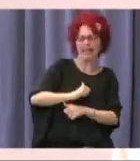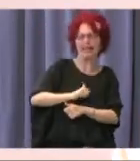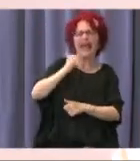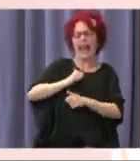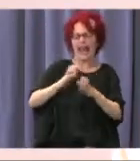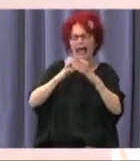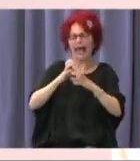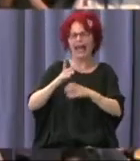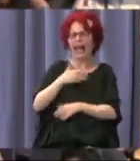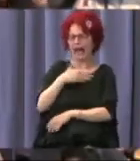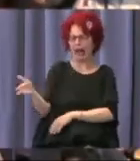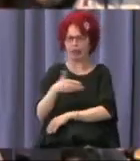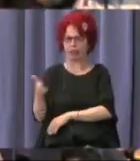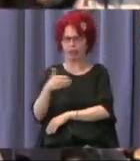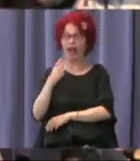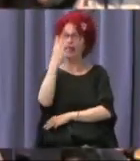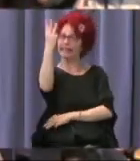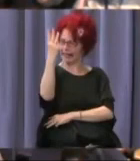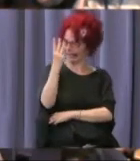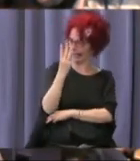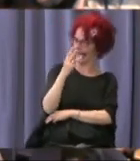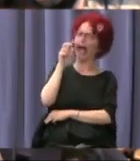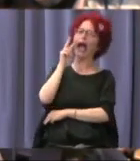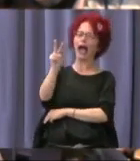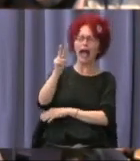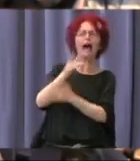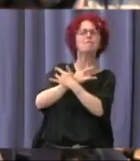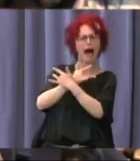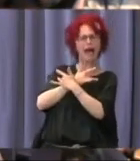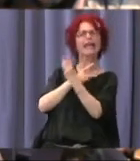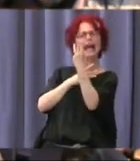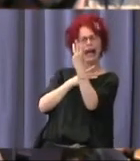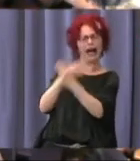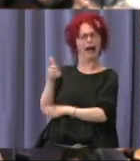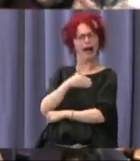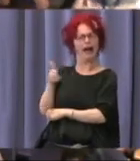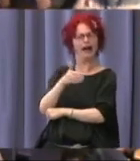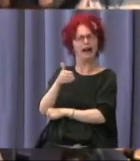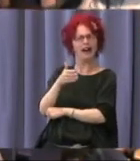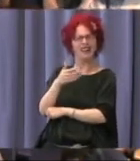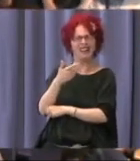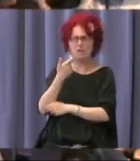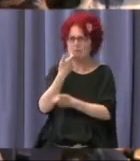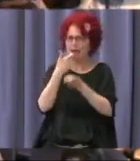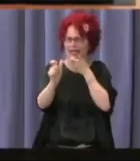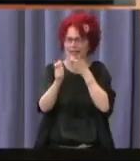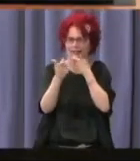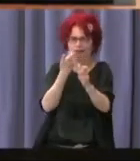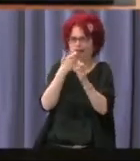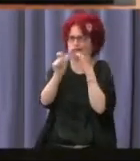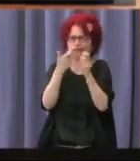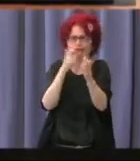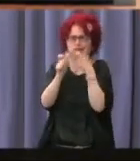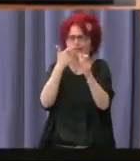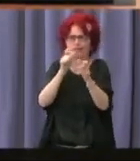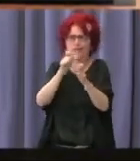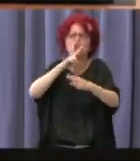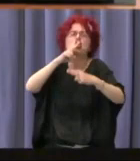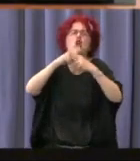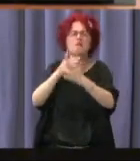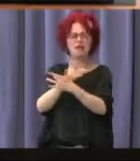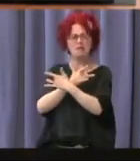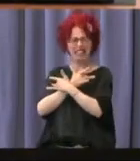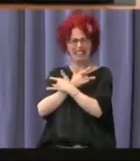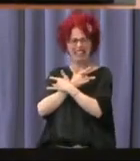Eso es. Sí, sí, eso es. Y no sé si soy consciente la cantidad de insultos que hemos generado con el término María.